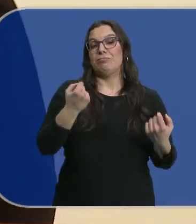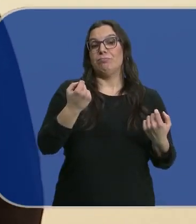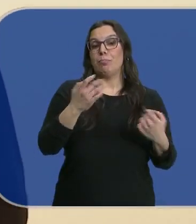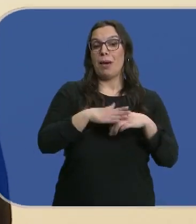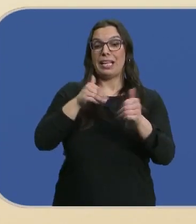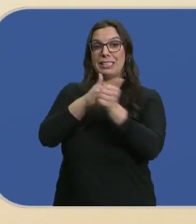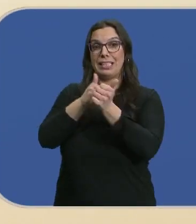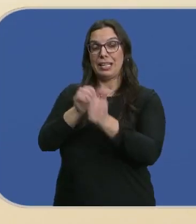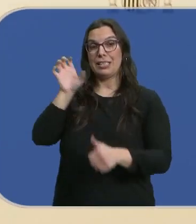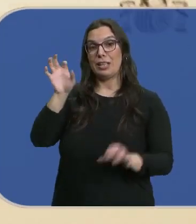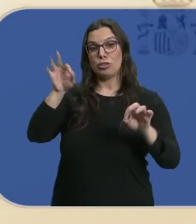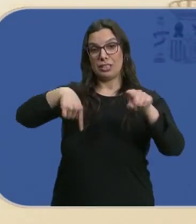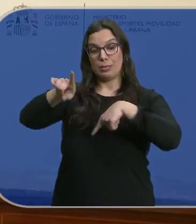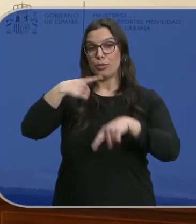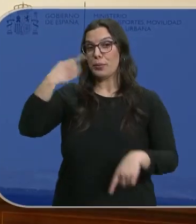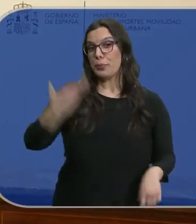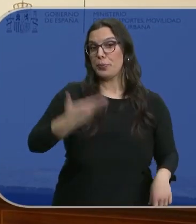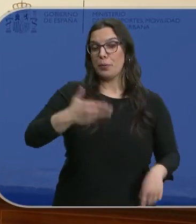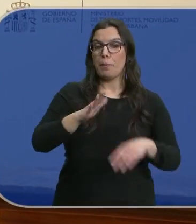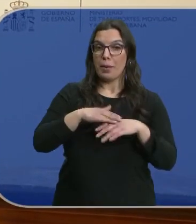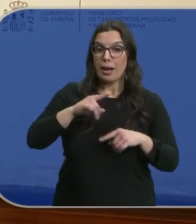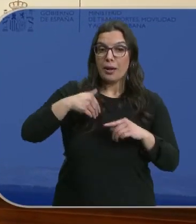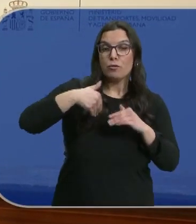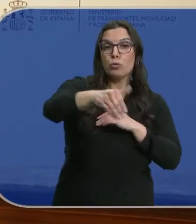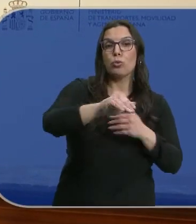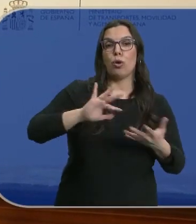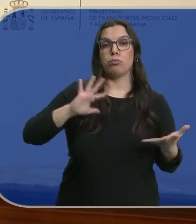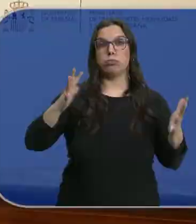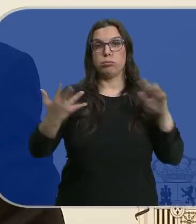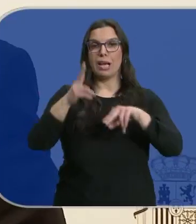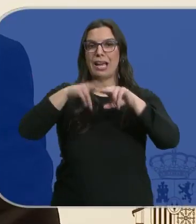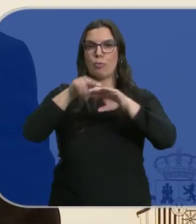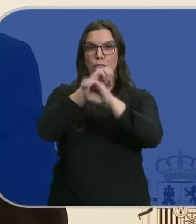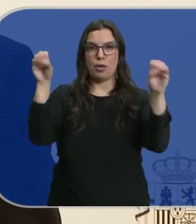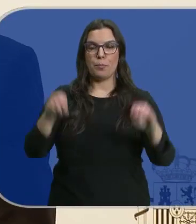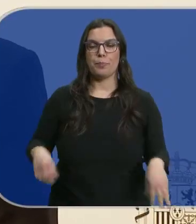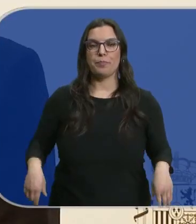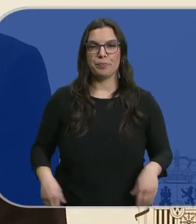para la Secretaria de Estado de Transporte será clave para la descarbonización.